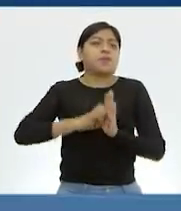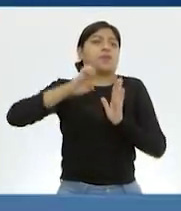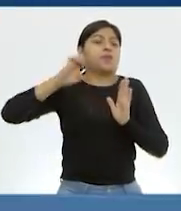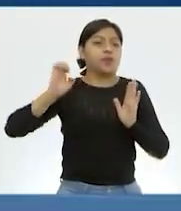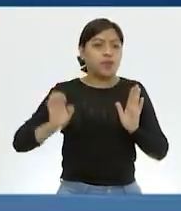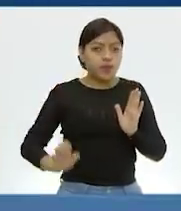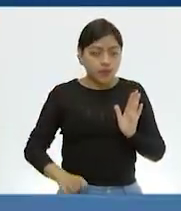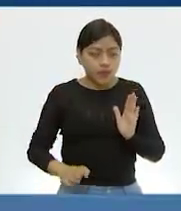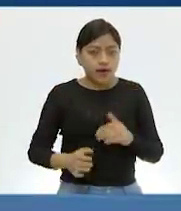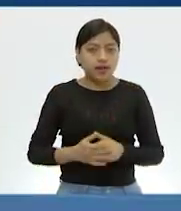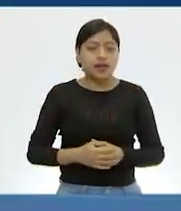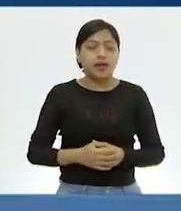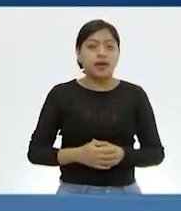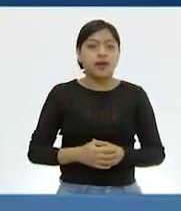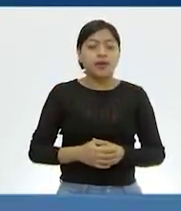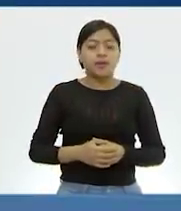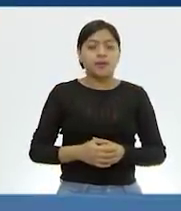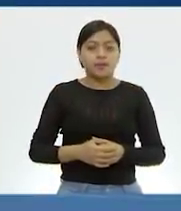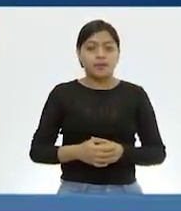pasaría si en un